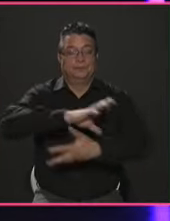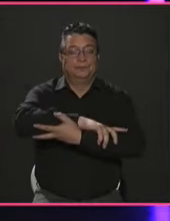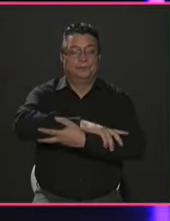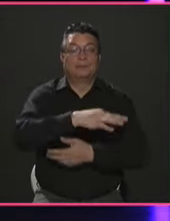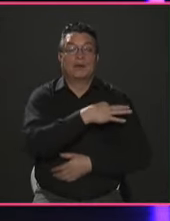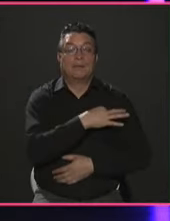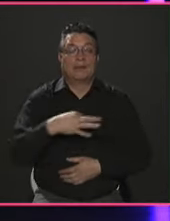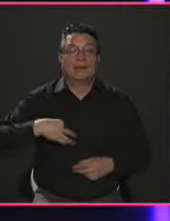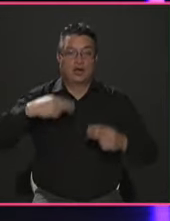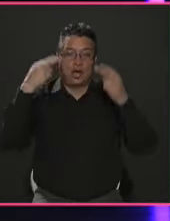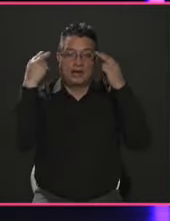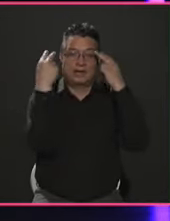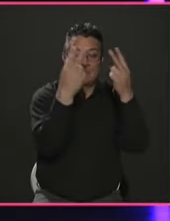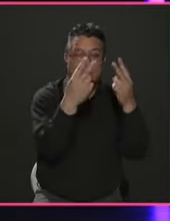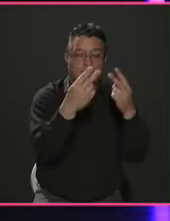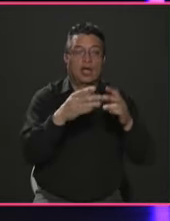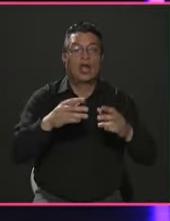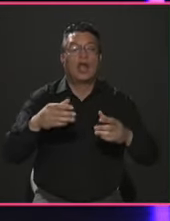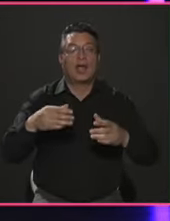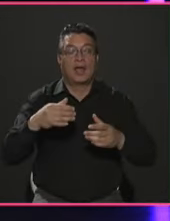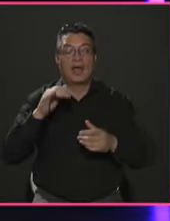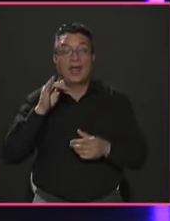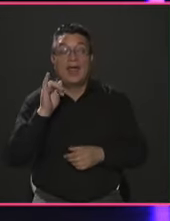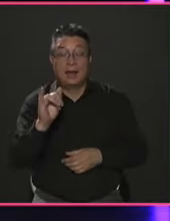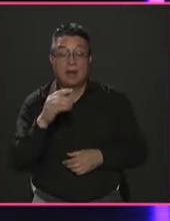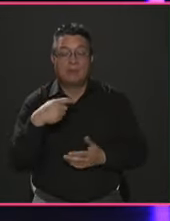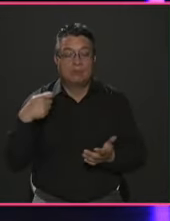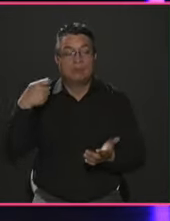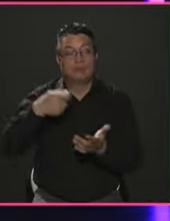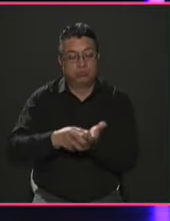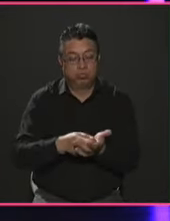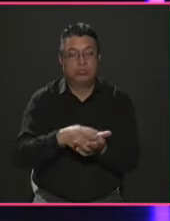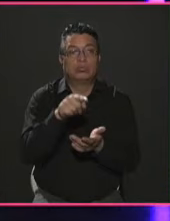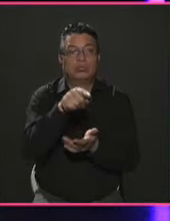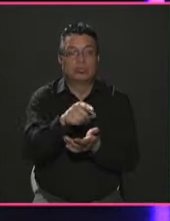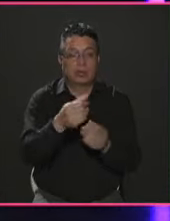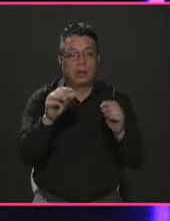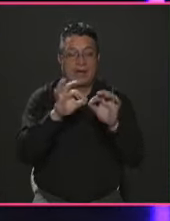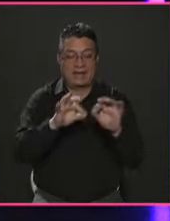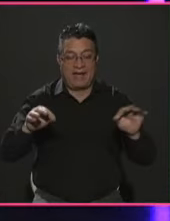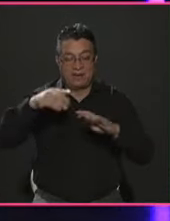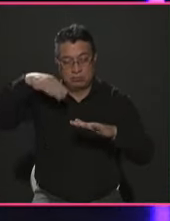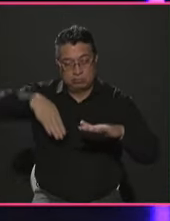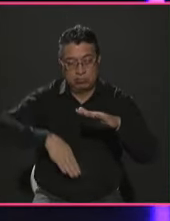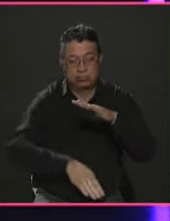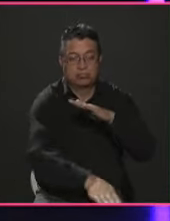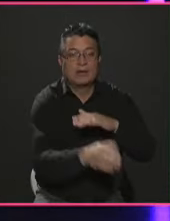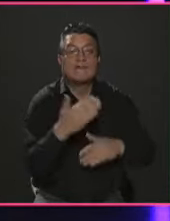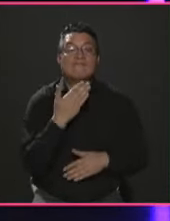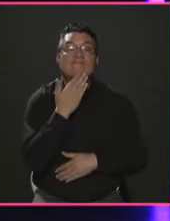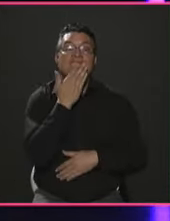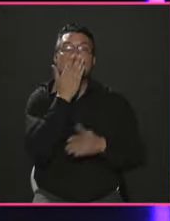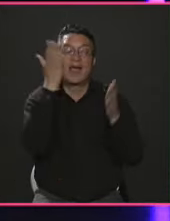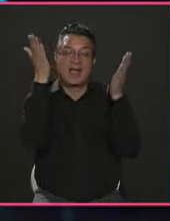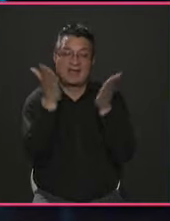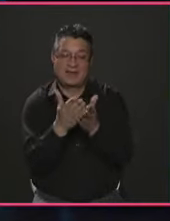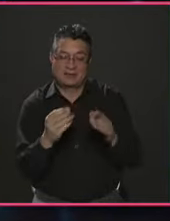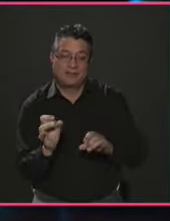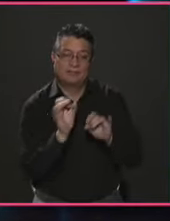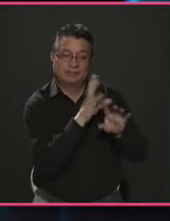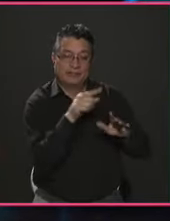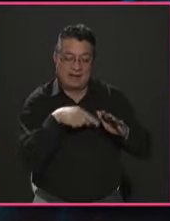Ministerio de transporte y telecomunicaciones para financiar el estudio de factibilidad del cable submarino Antártico y adicionalmente